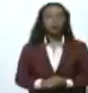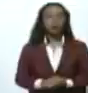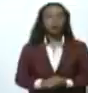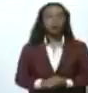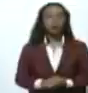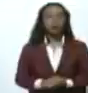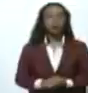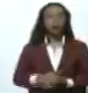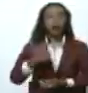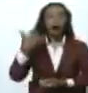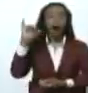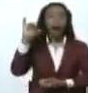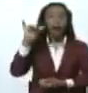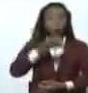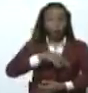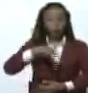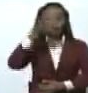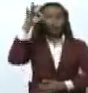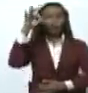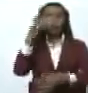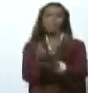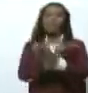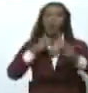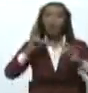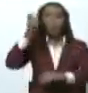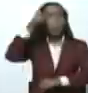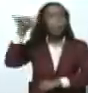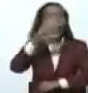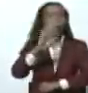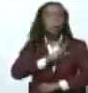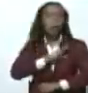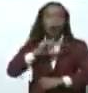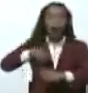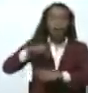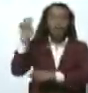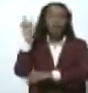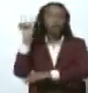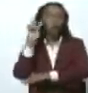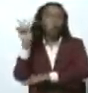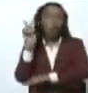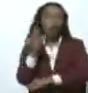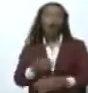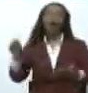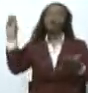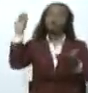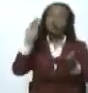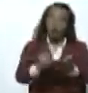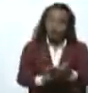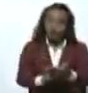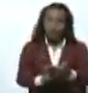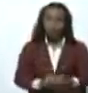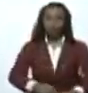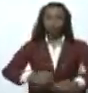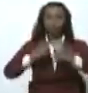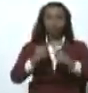Es el espíritu democrático del pueblo venezolano que nuevamente se ha impuesto.